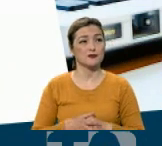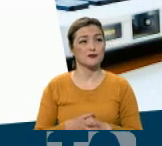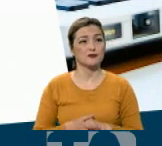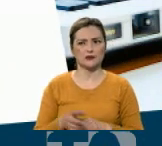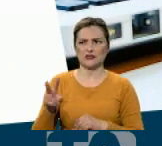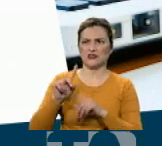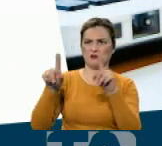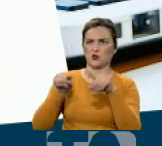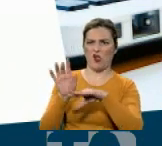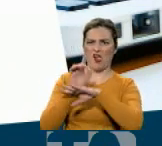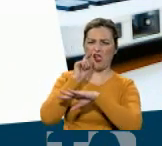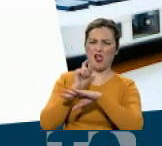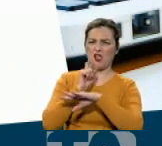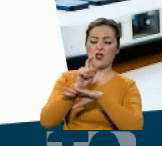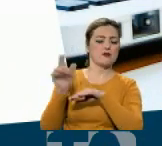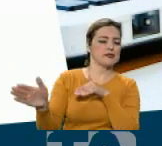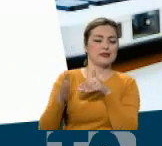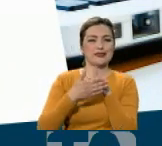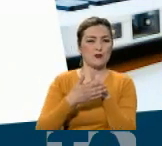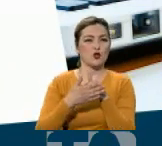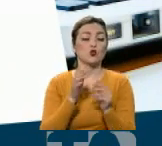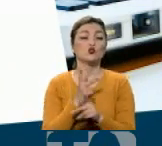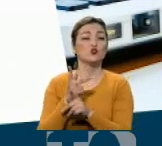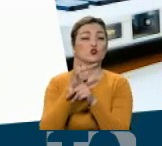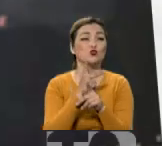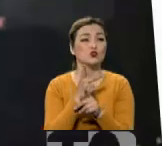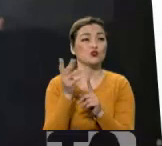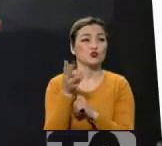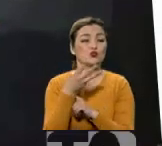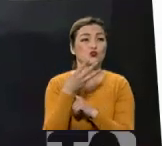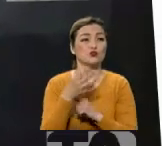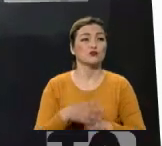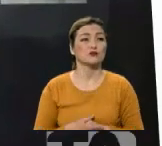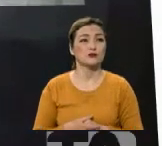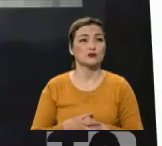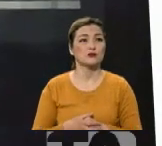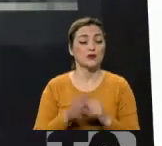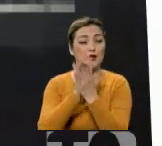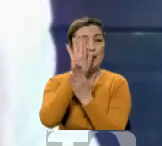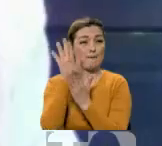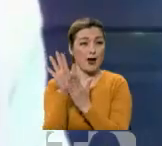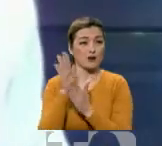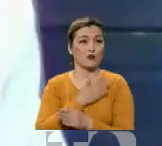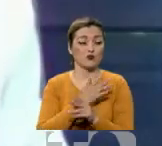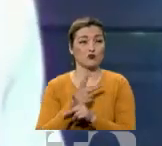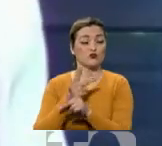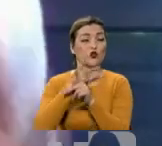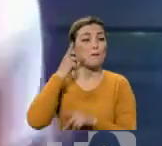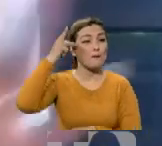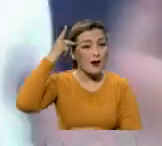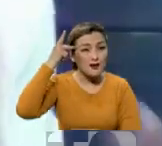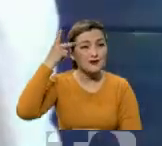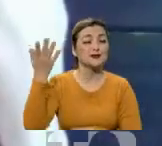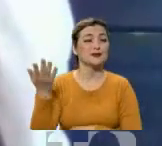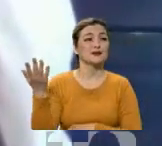de inmediato. Y es importante, además, cuidar la reputación en línea, es decir, nuestra imagen digital. Y los padres,